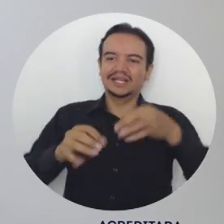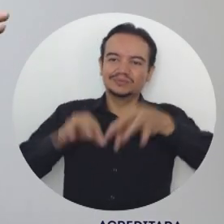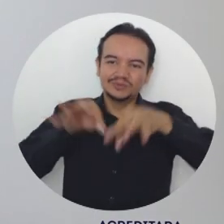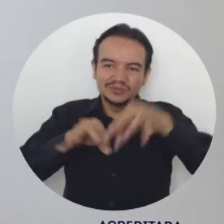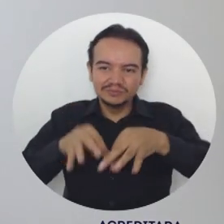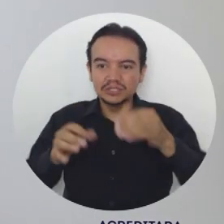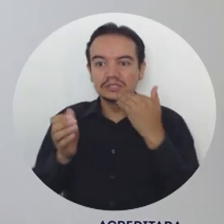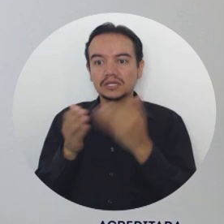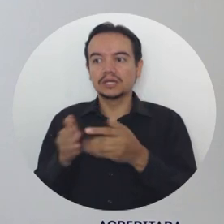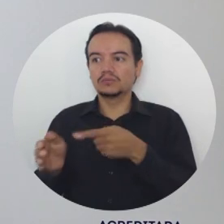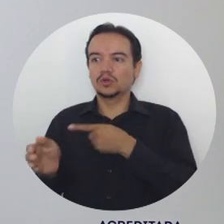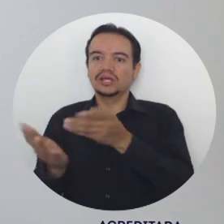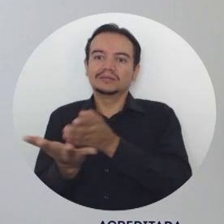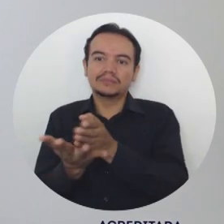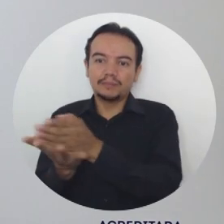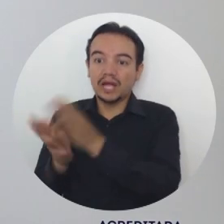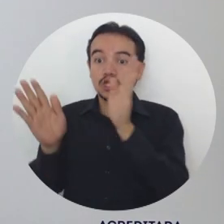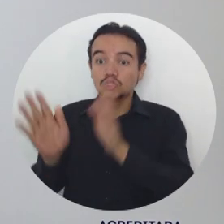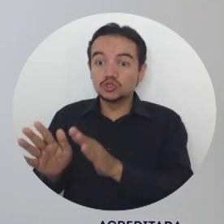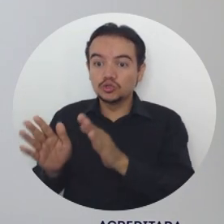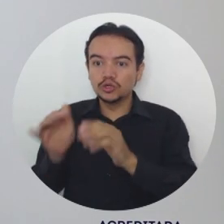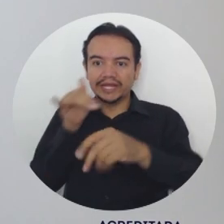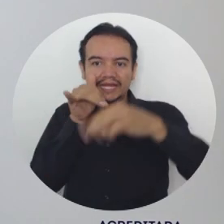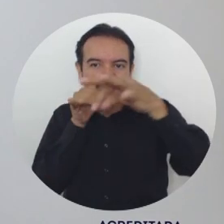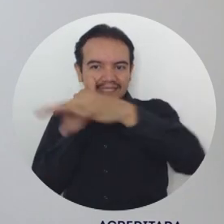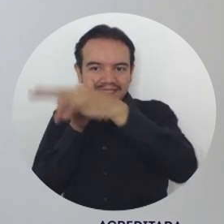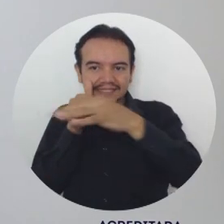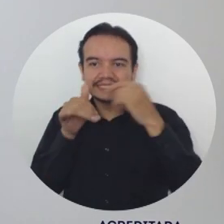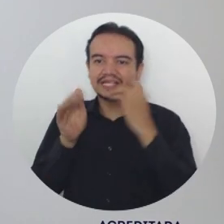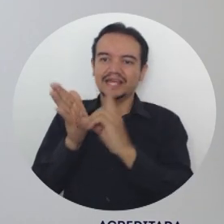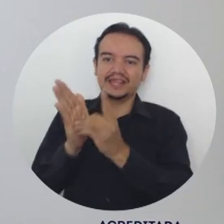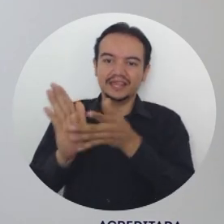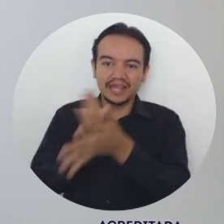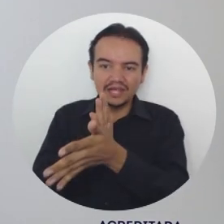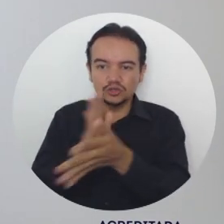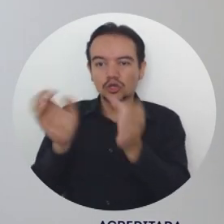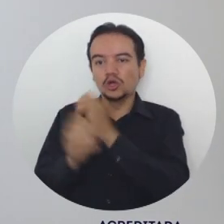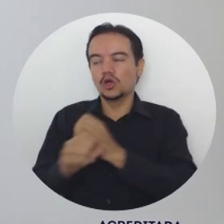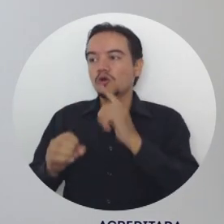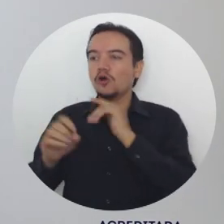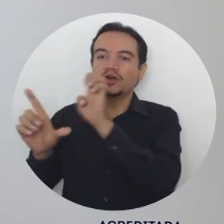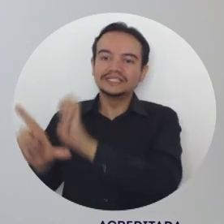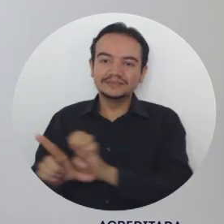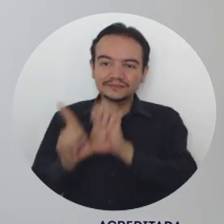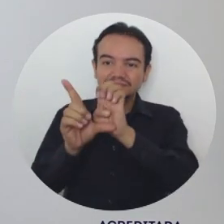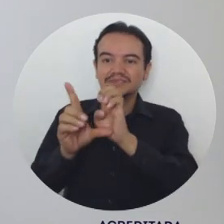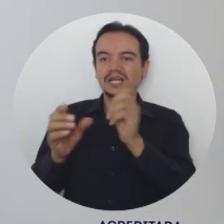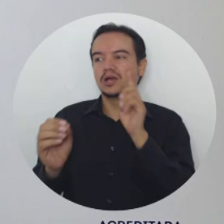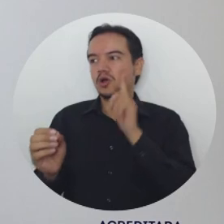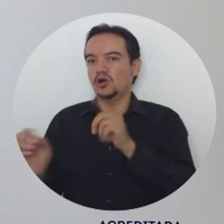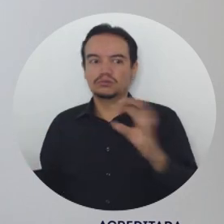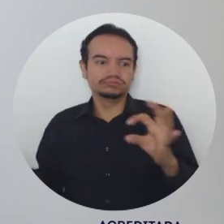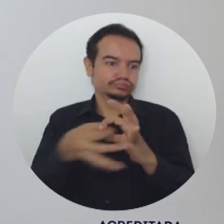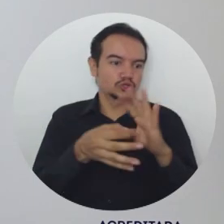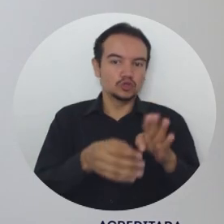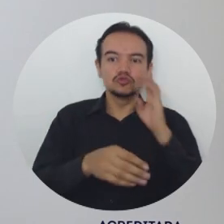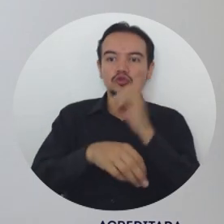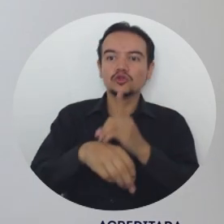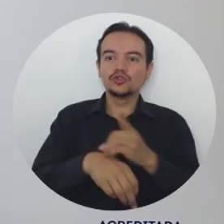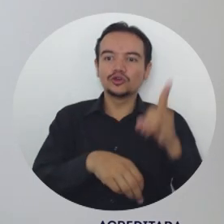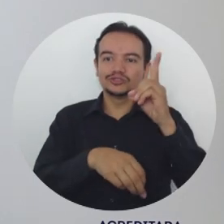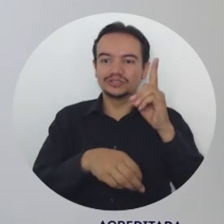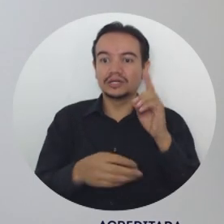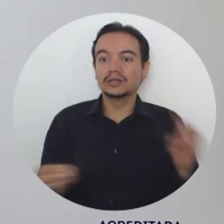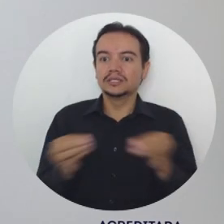en nuevos pregrados, tales como ingeniería o ciencia de datos. Programas de especialización y de maestría que se articulen con nuestro doctorado